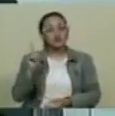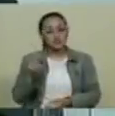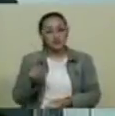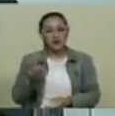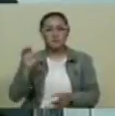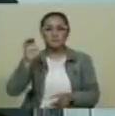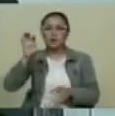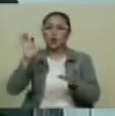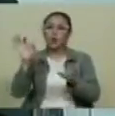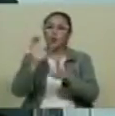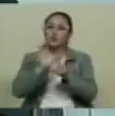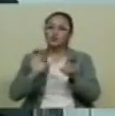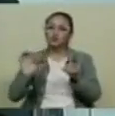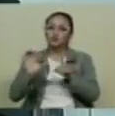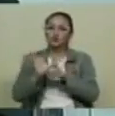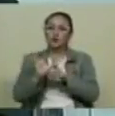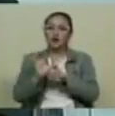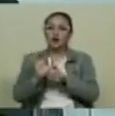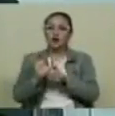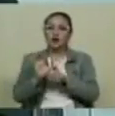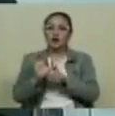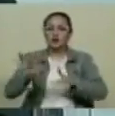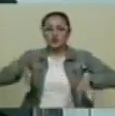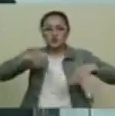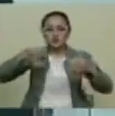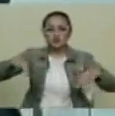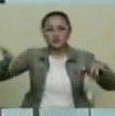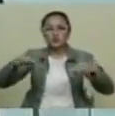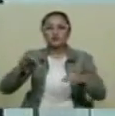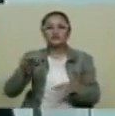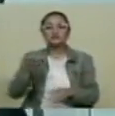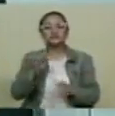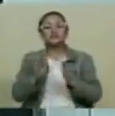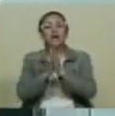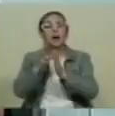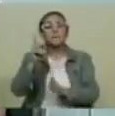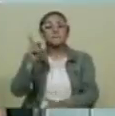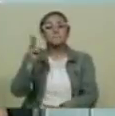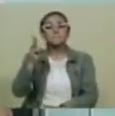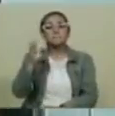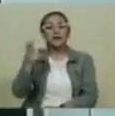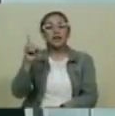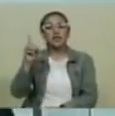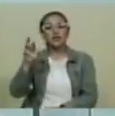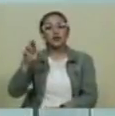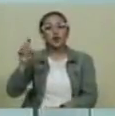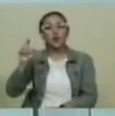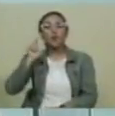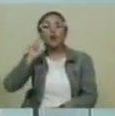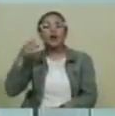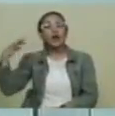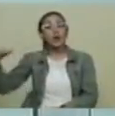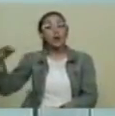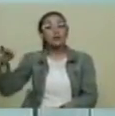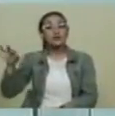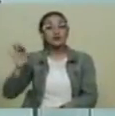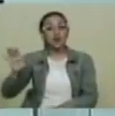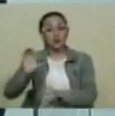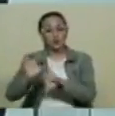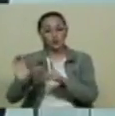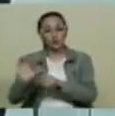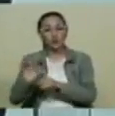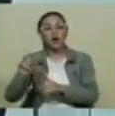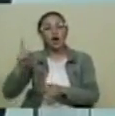Cultural la Parranda de San Pedro de Guarenas y Guatire. En el año 2014, la